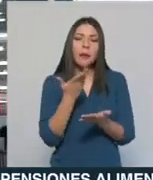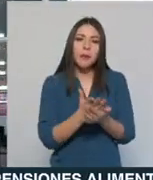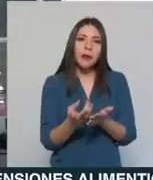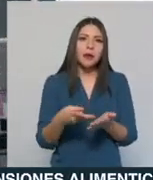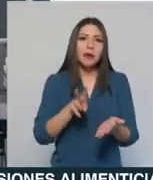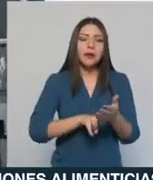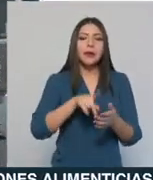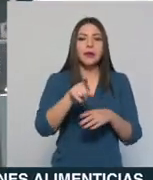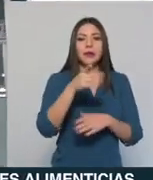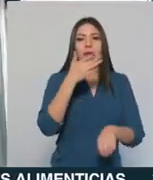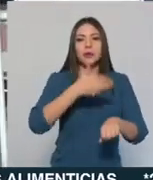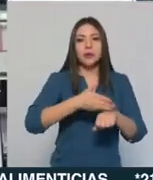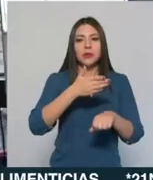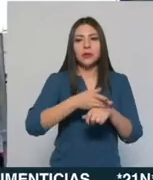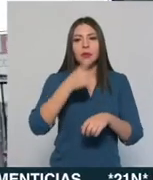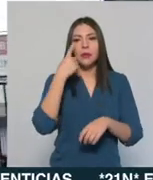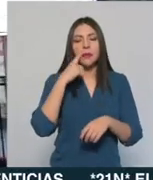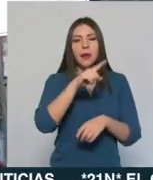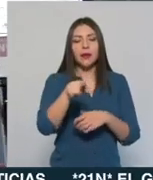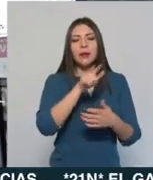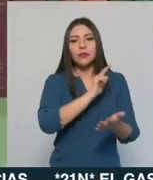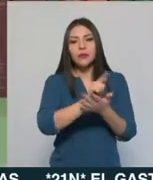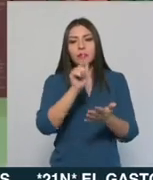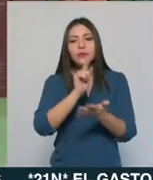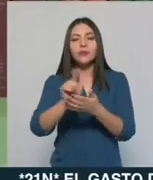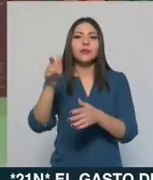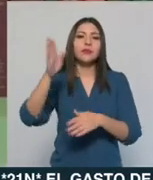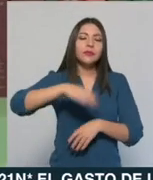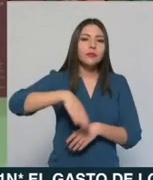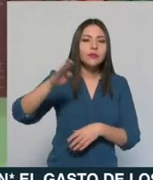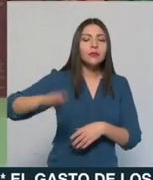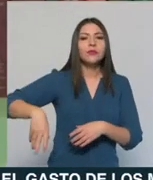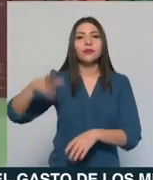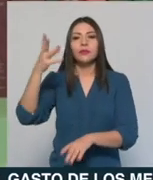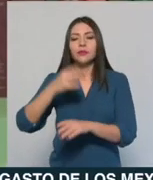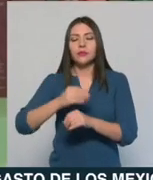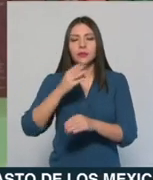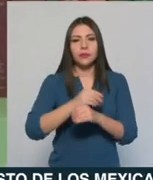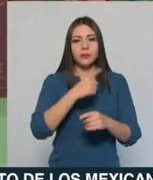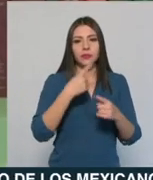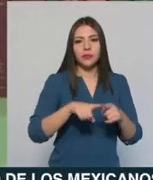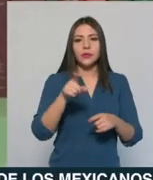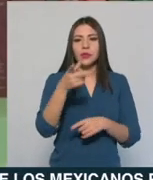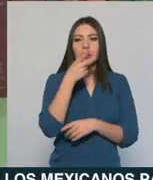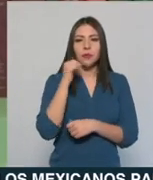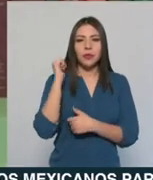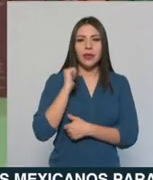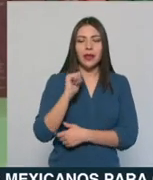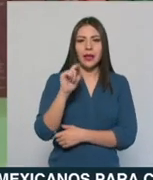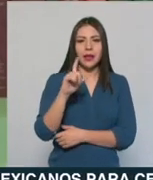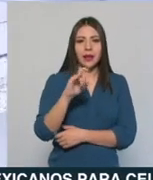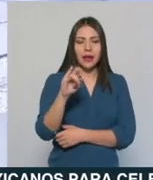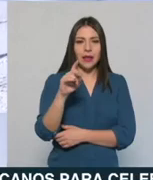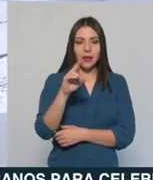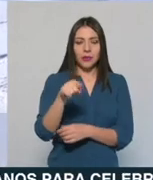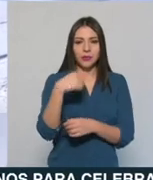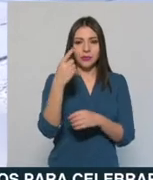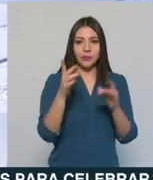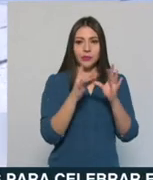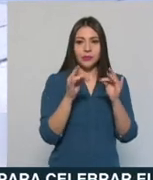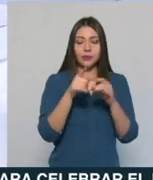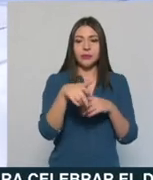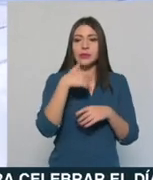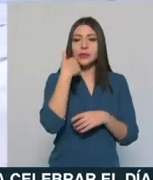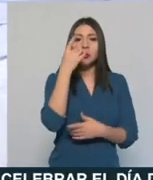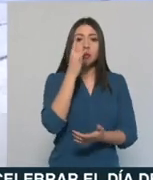director ejecutivo de Justicia Cívica de la Ciudad de México, Alejandro Ojeda Anguiano, explicó que el objetivo de esta iniciativa no es